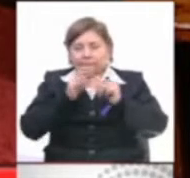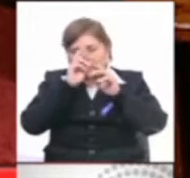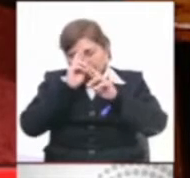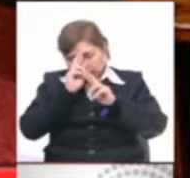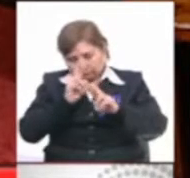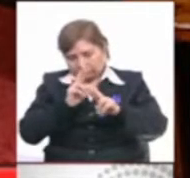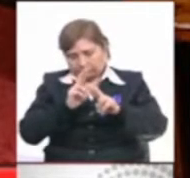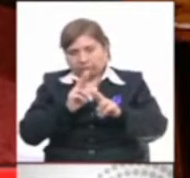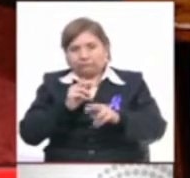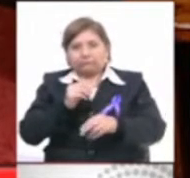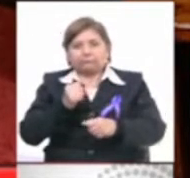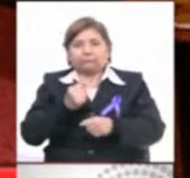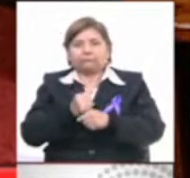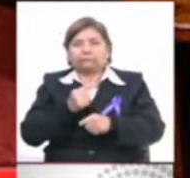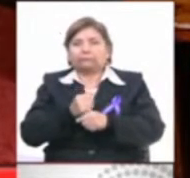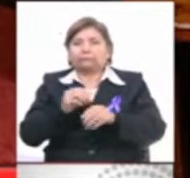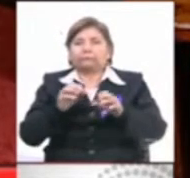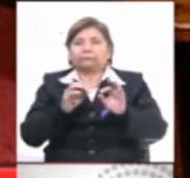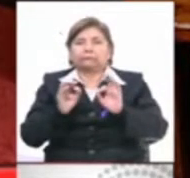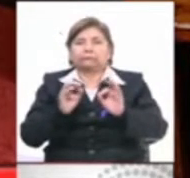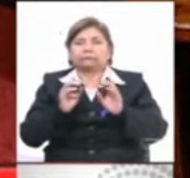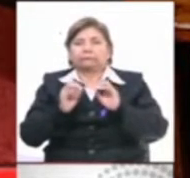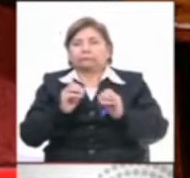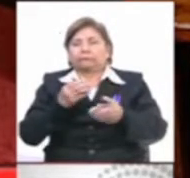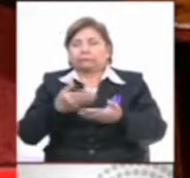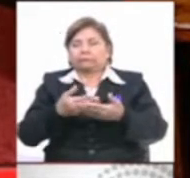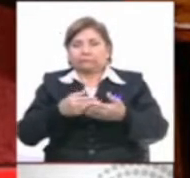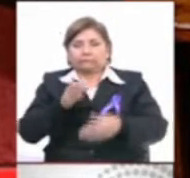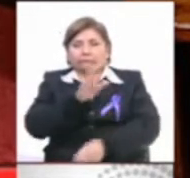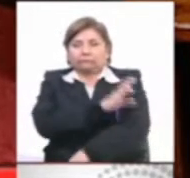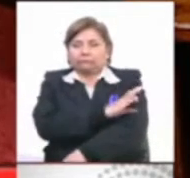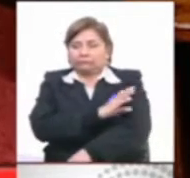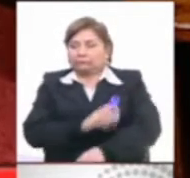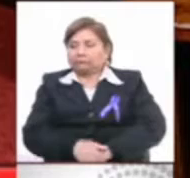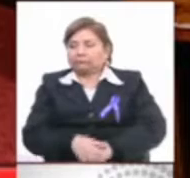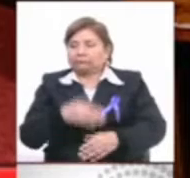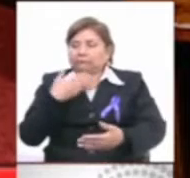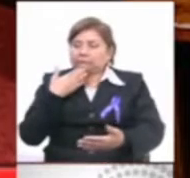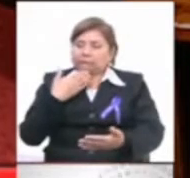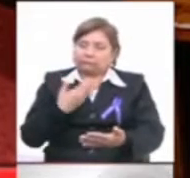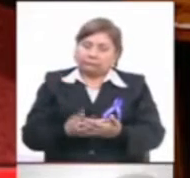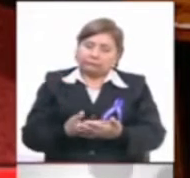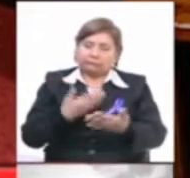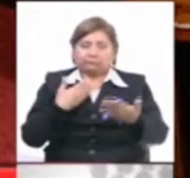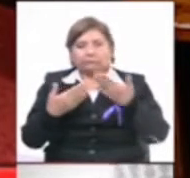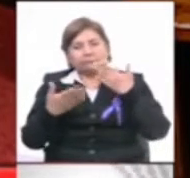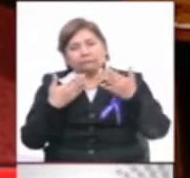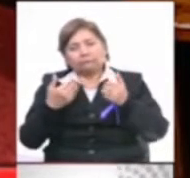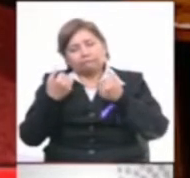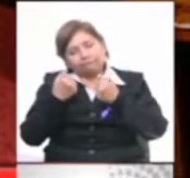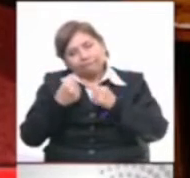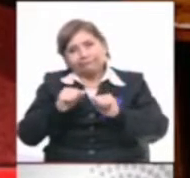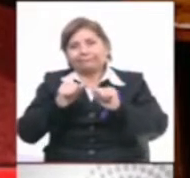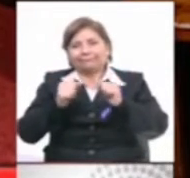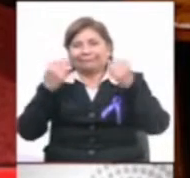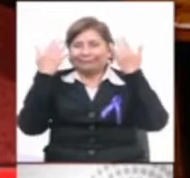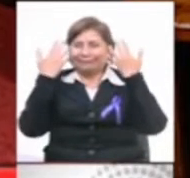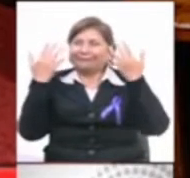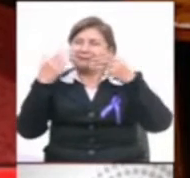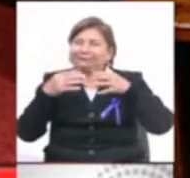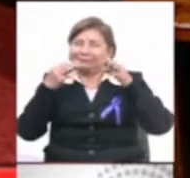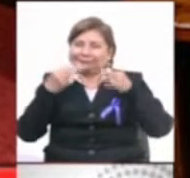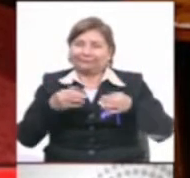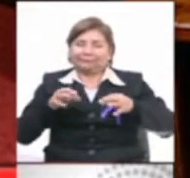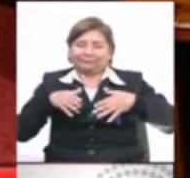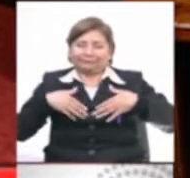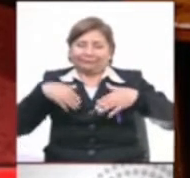los derechos laborales y mantener el equilibrio fiscal. Gracias al diálogo y a los esfuerzos de concertación,